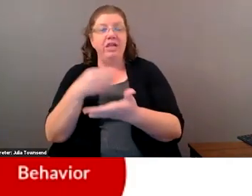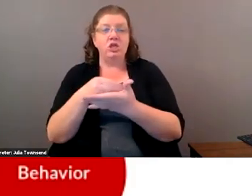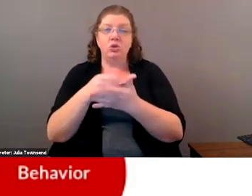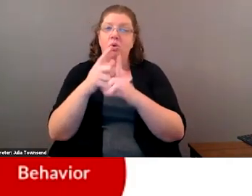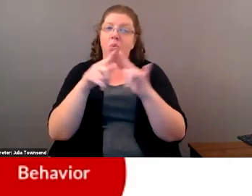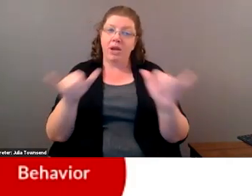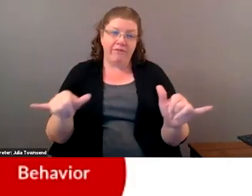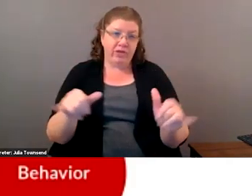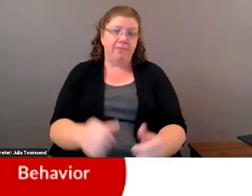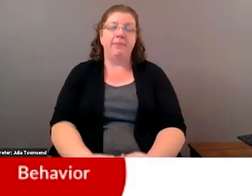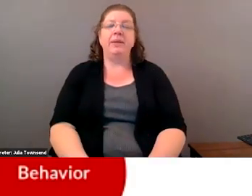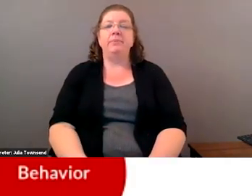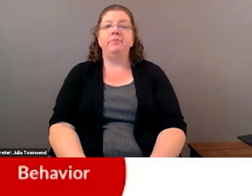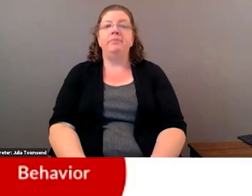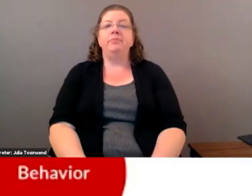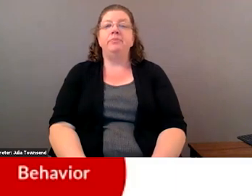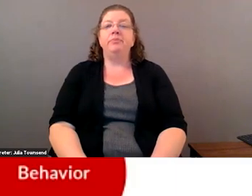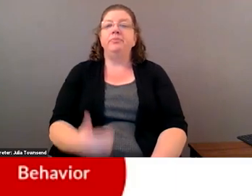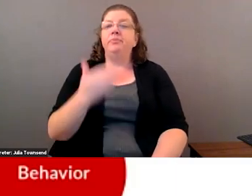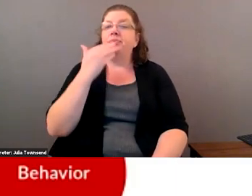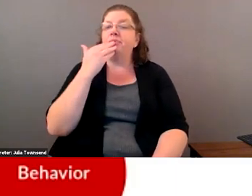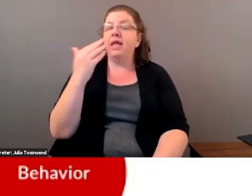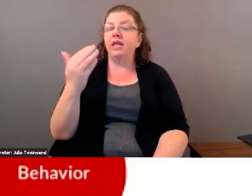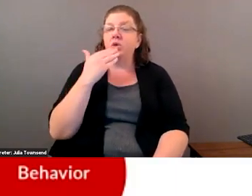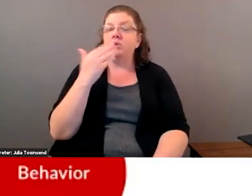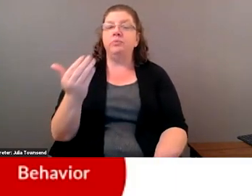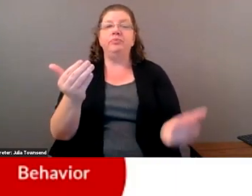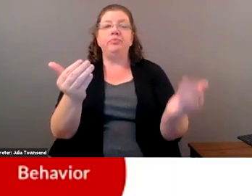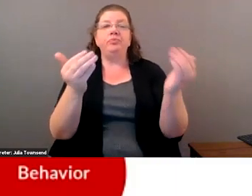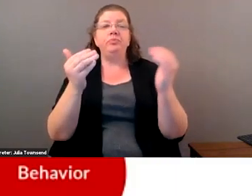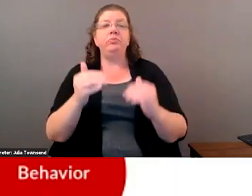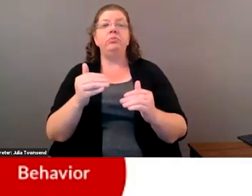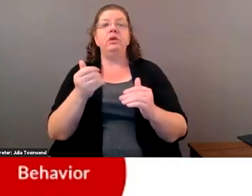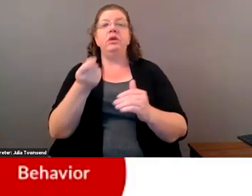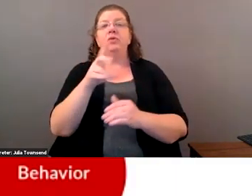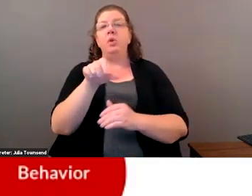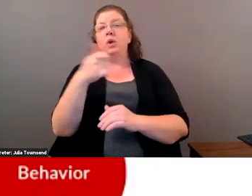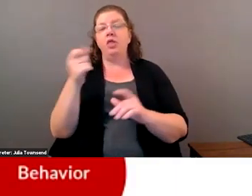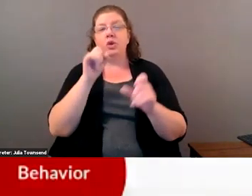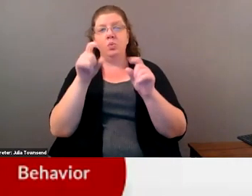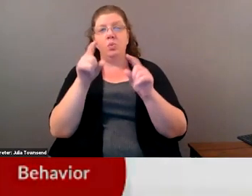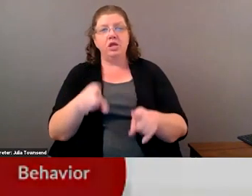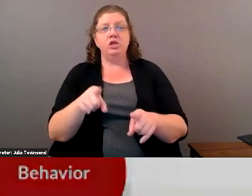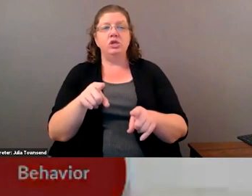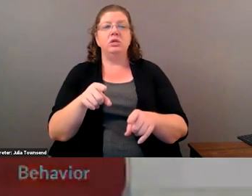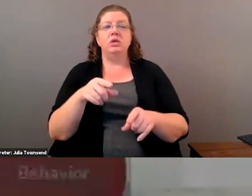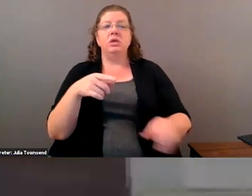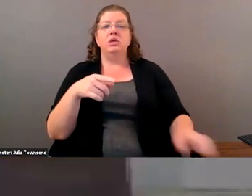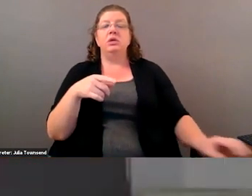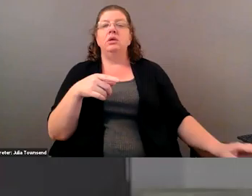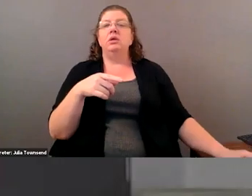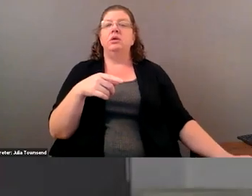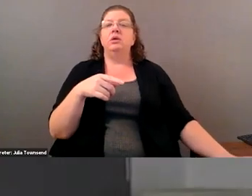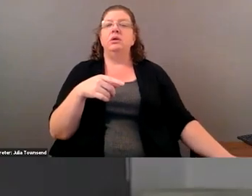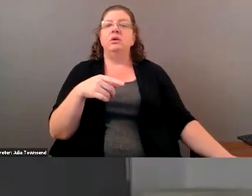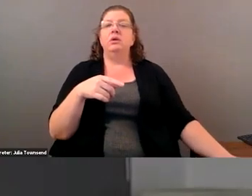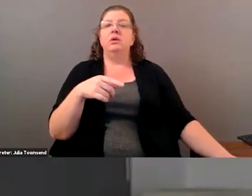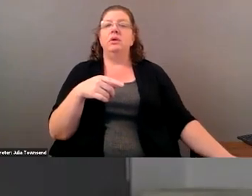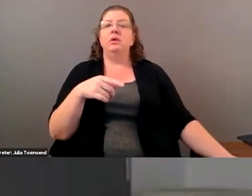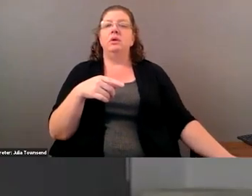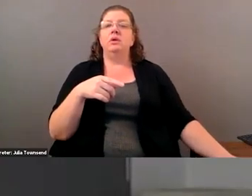todas nuestras inversiones ya sean recursos humanos estructuras fiscales lo que sea gracias y